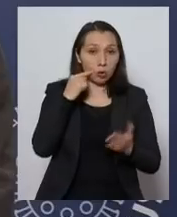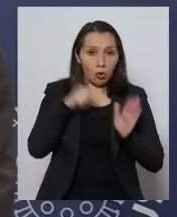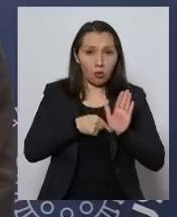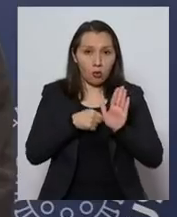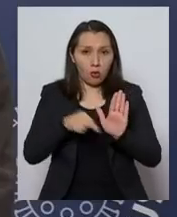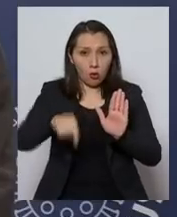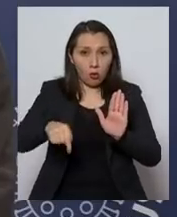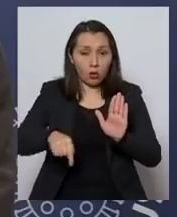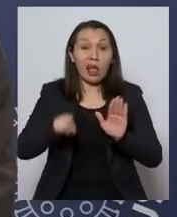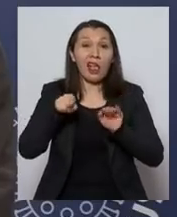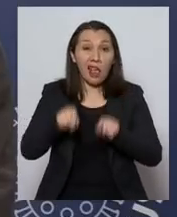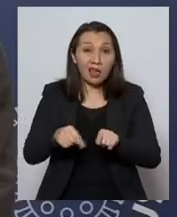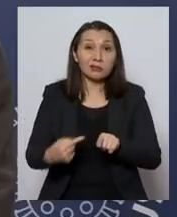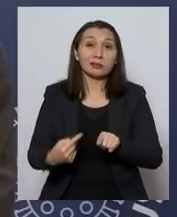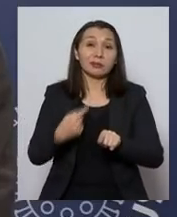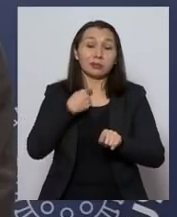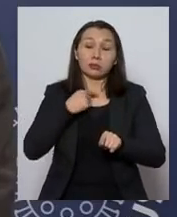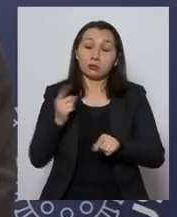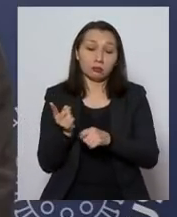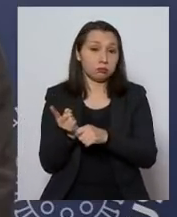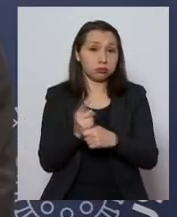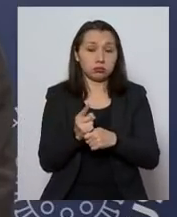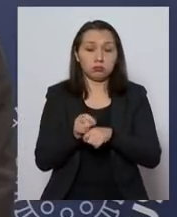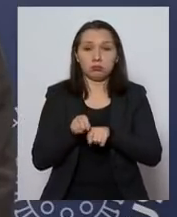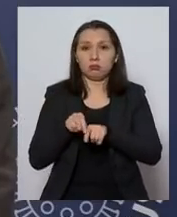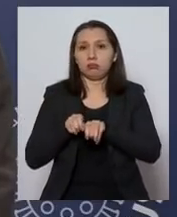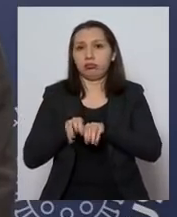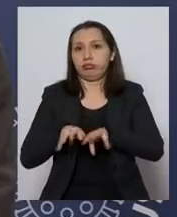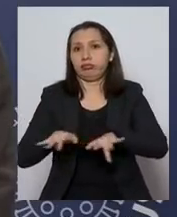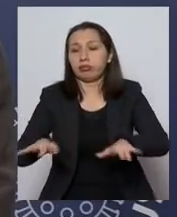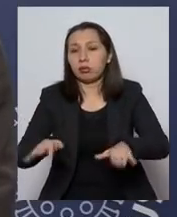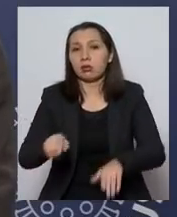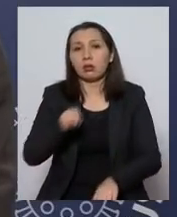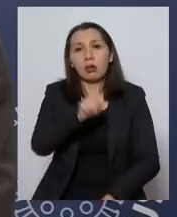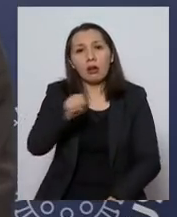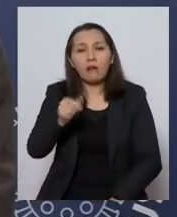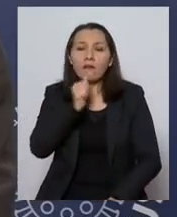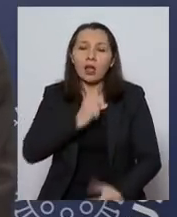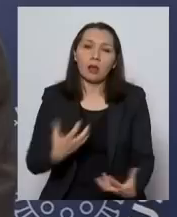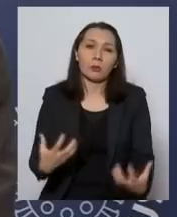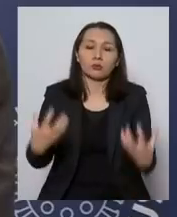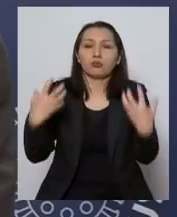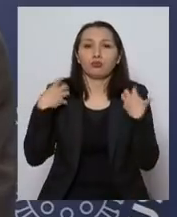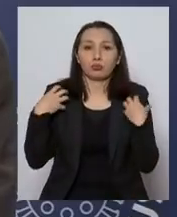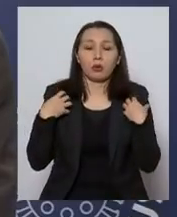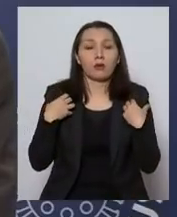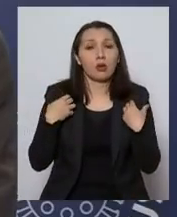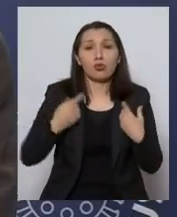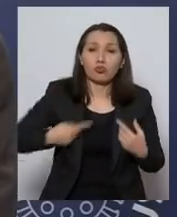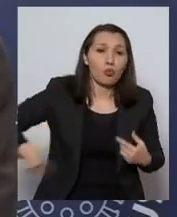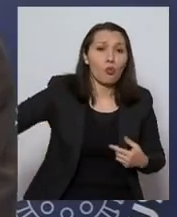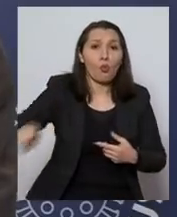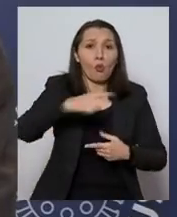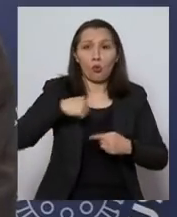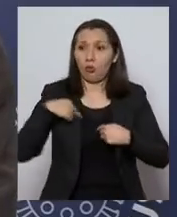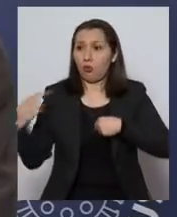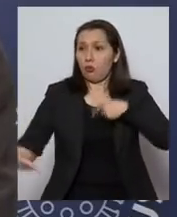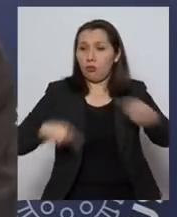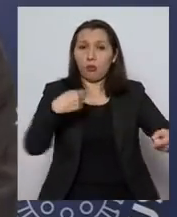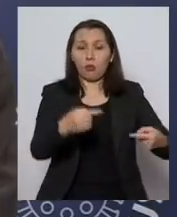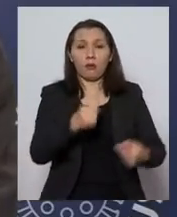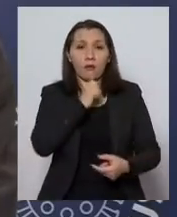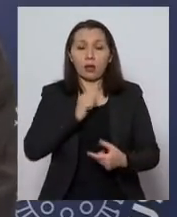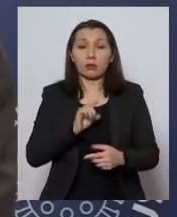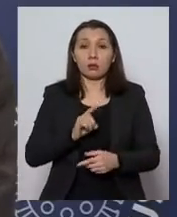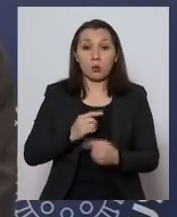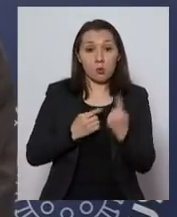hoy día, eso repercute inmediatamente esta falta de responsabilidad de todos con todos, de